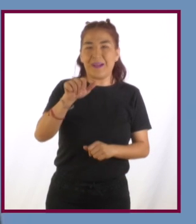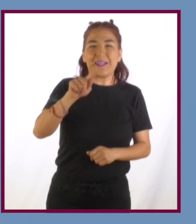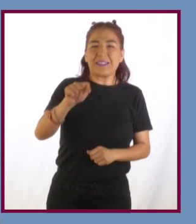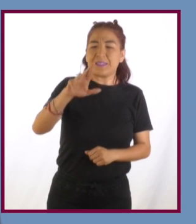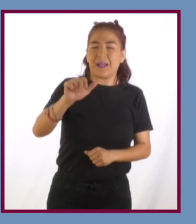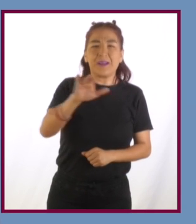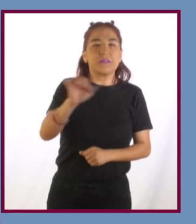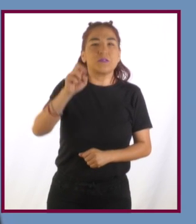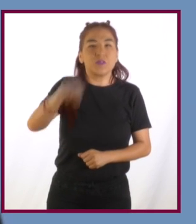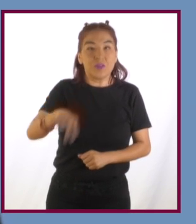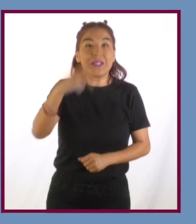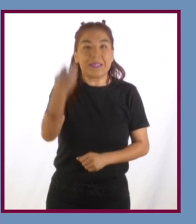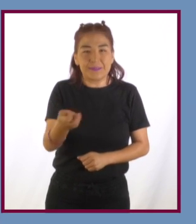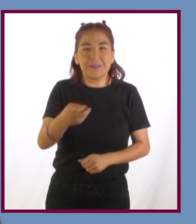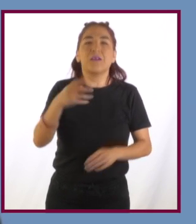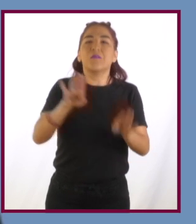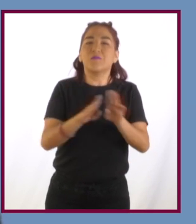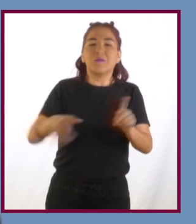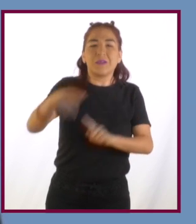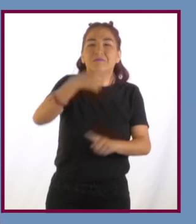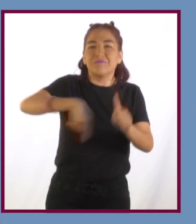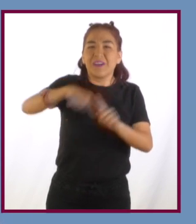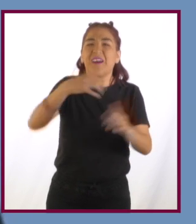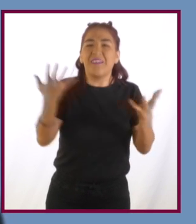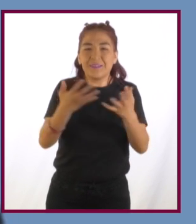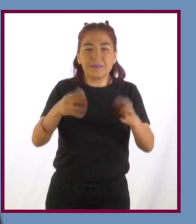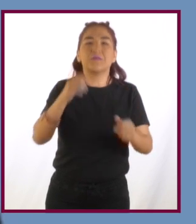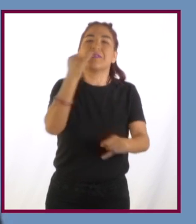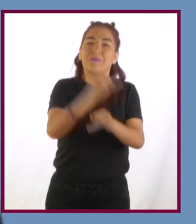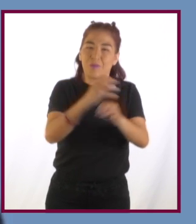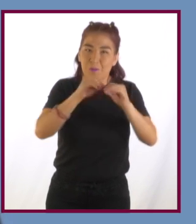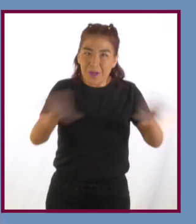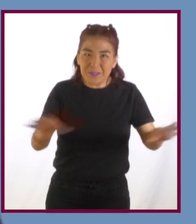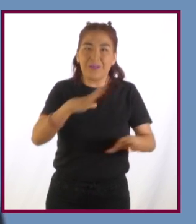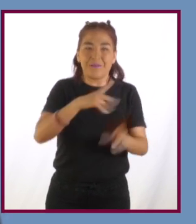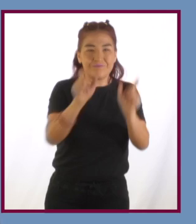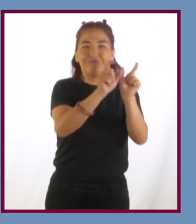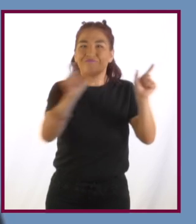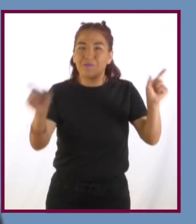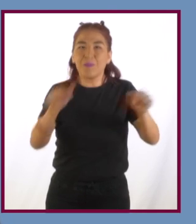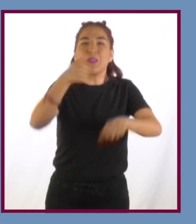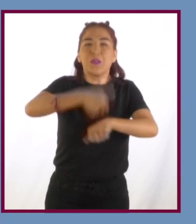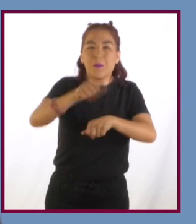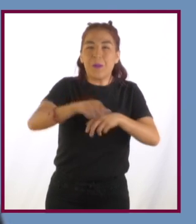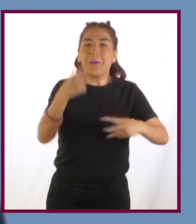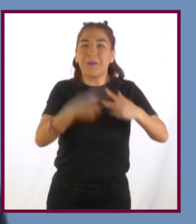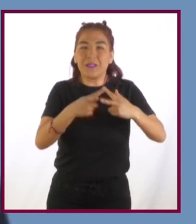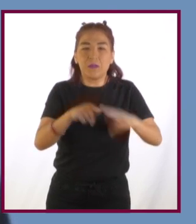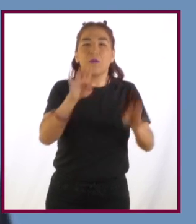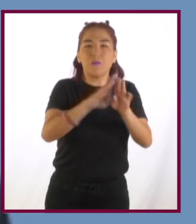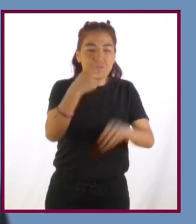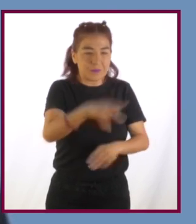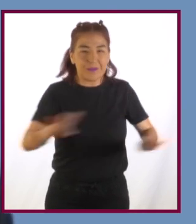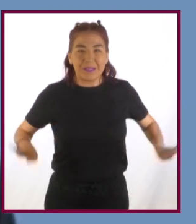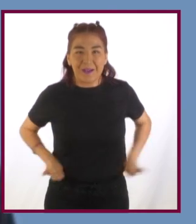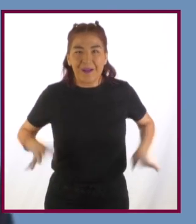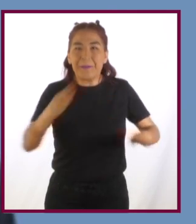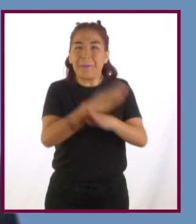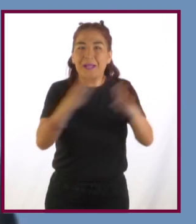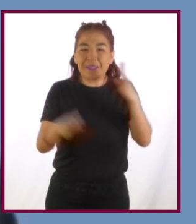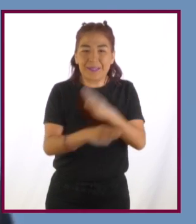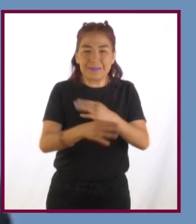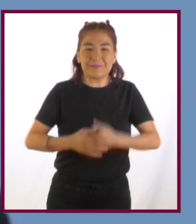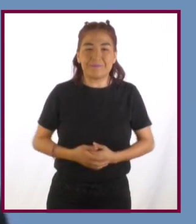caracterizar por tracción y eso lo que genera es un conjunto de datos, información que caracterizan, describen